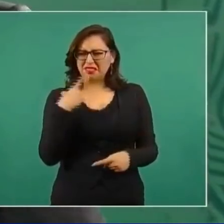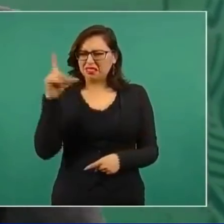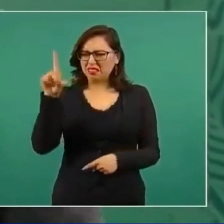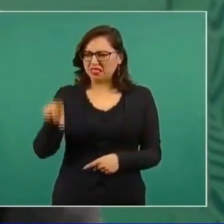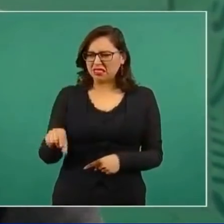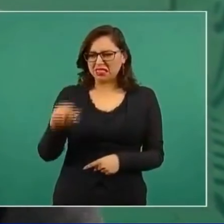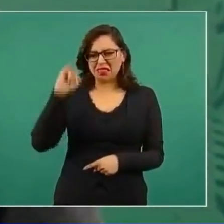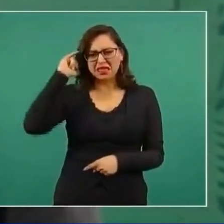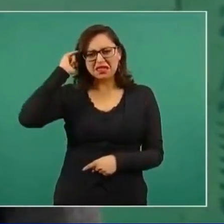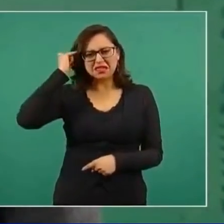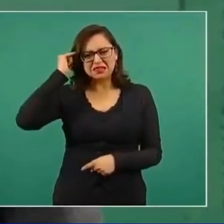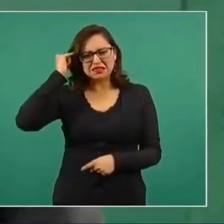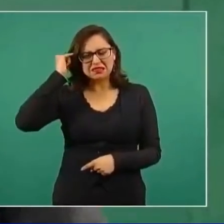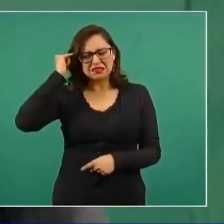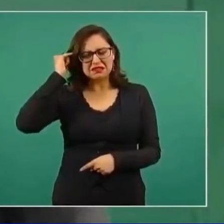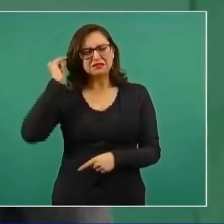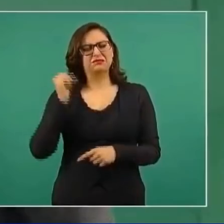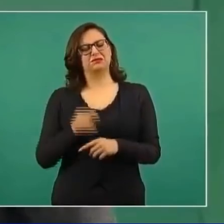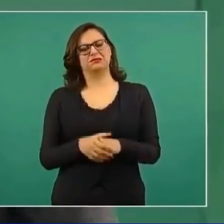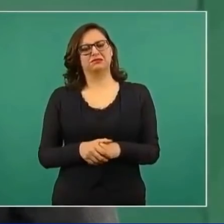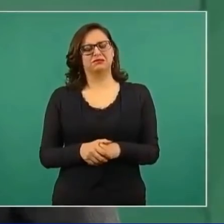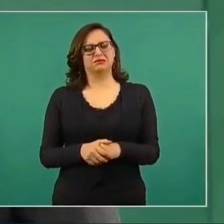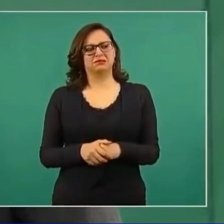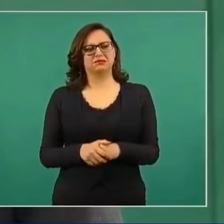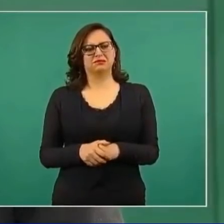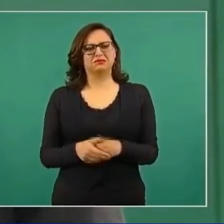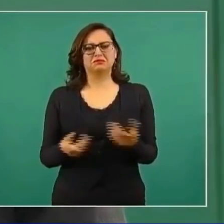Pero él lo ve normal.